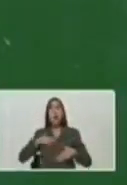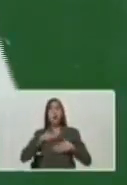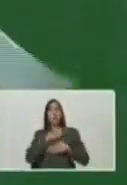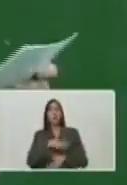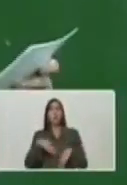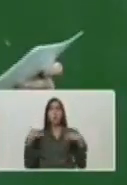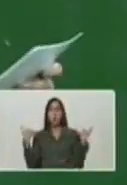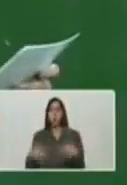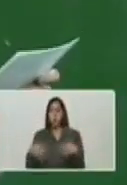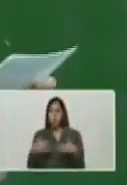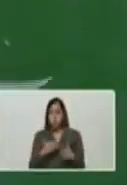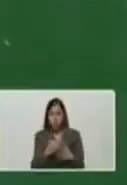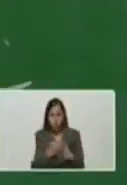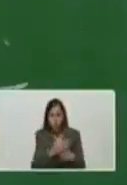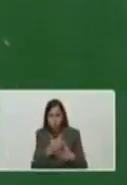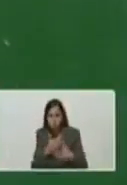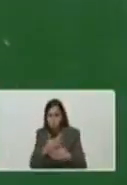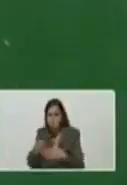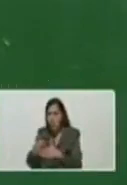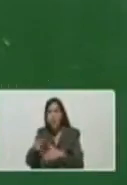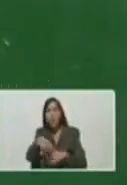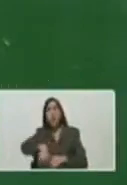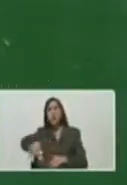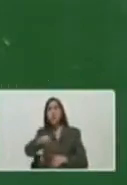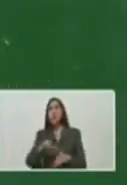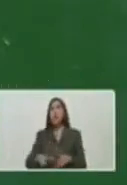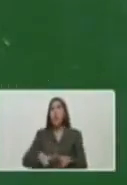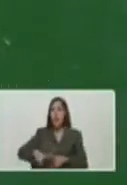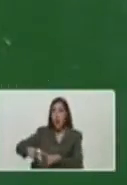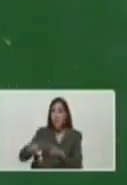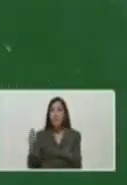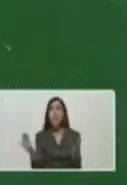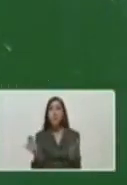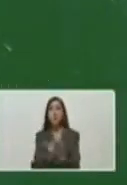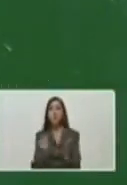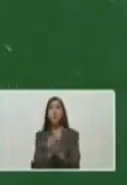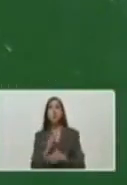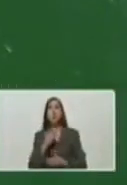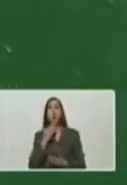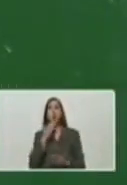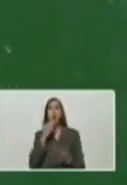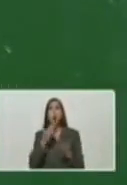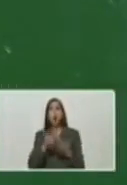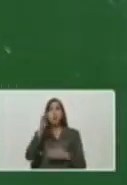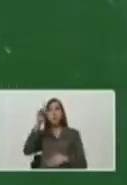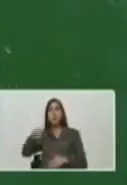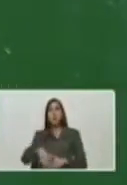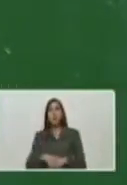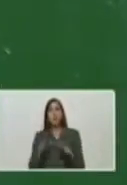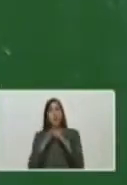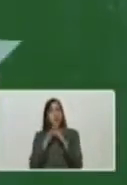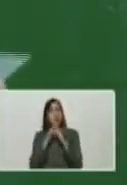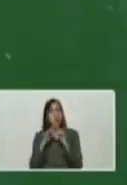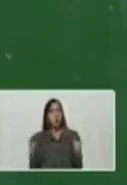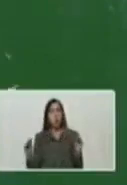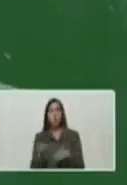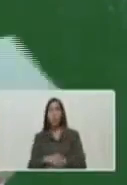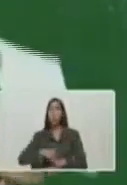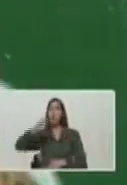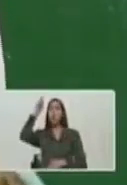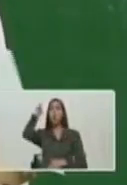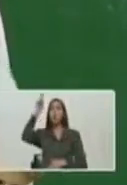de poder compartir esos espacios. Pero al mismo tiempo agradecerle a todos los